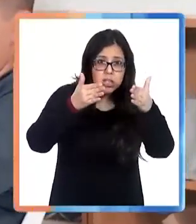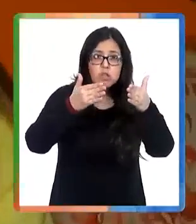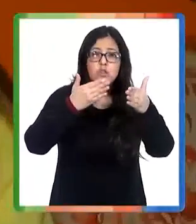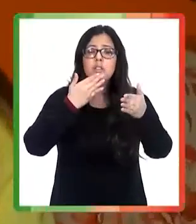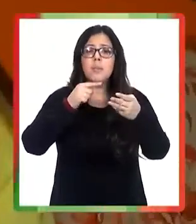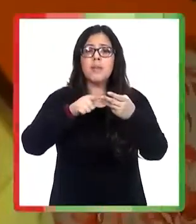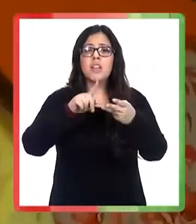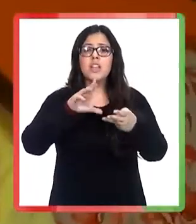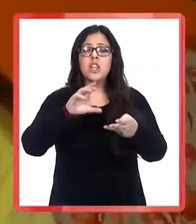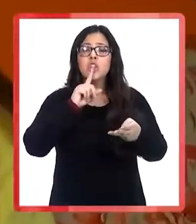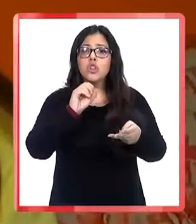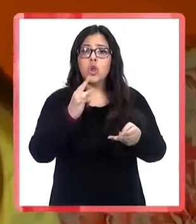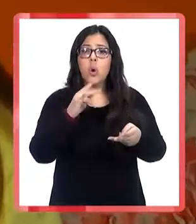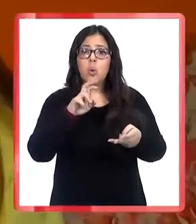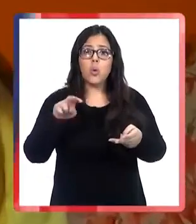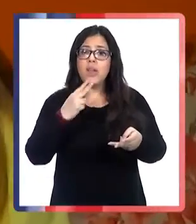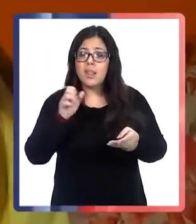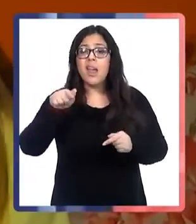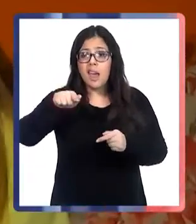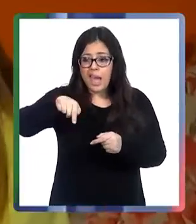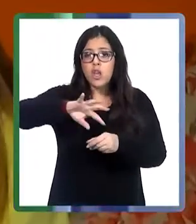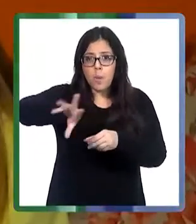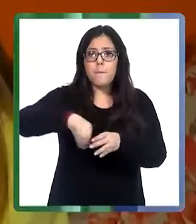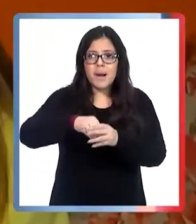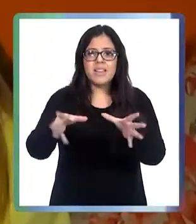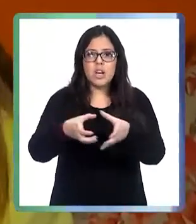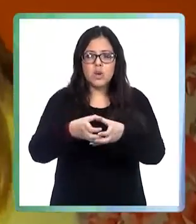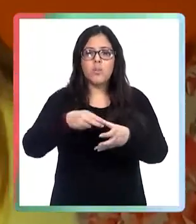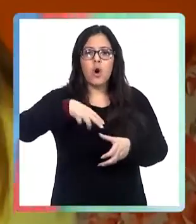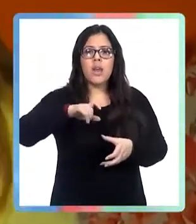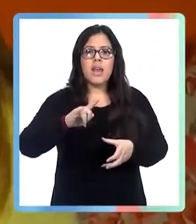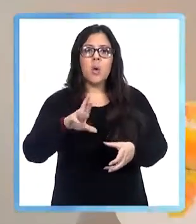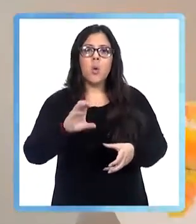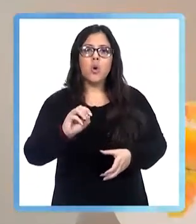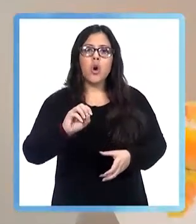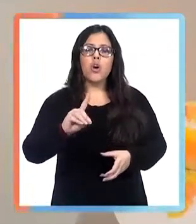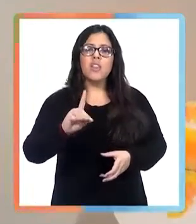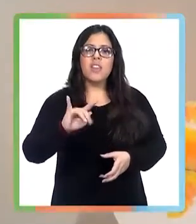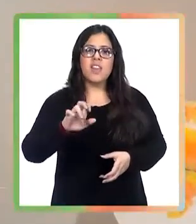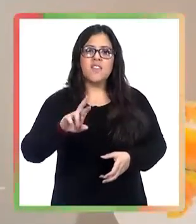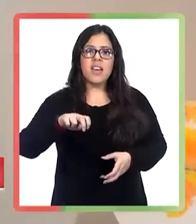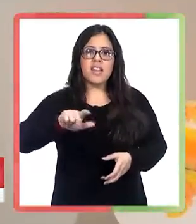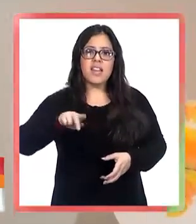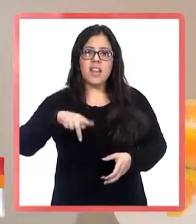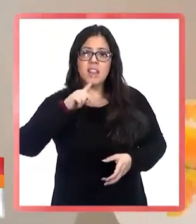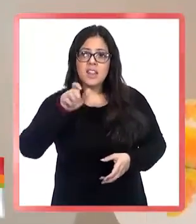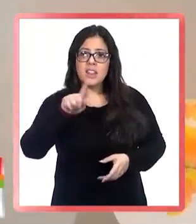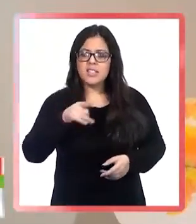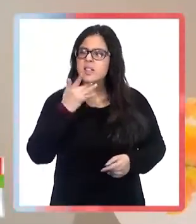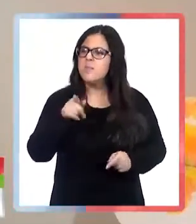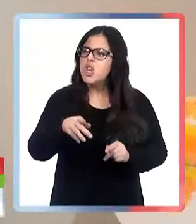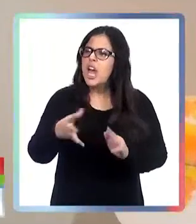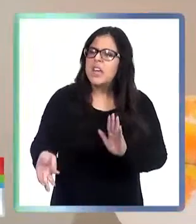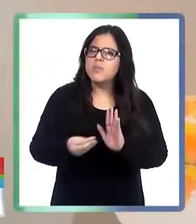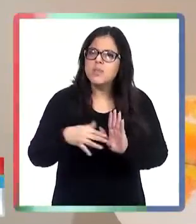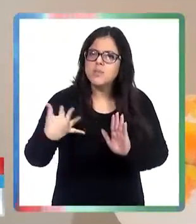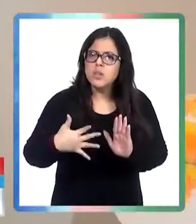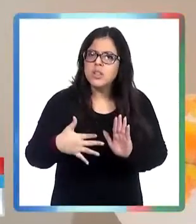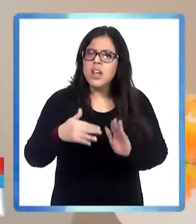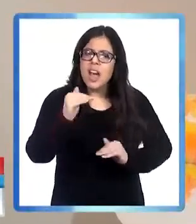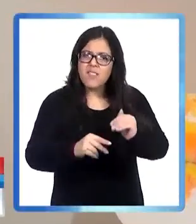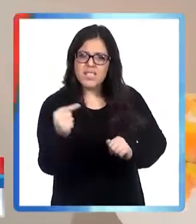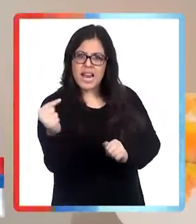de Tourette se definen como neurodivergentes. Y lo tenemos que poner acá, ¿por qué? Porque históricamente, de alguna manera, se ha